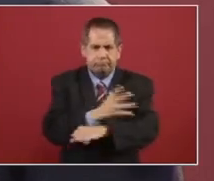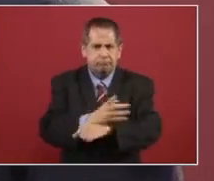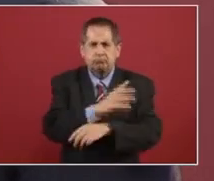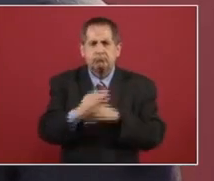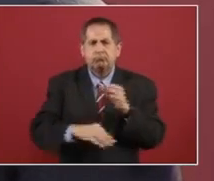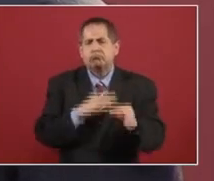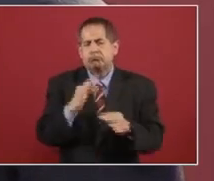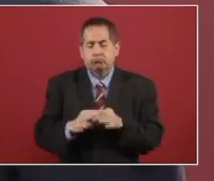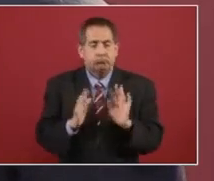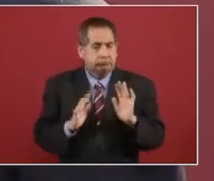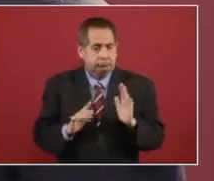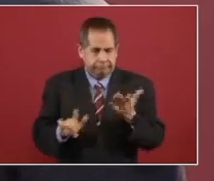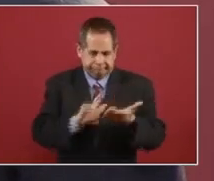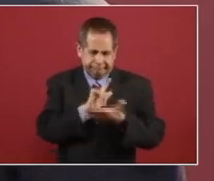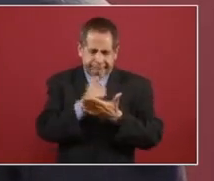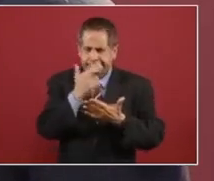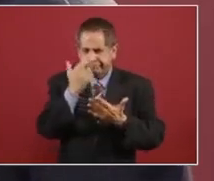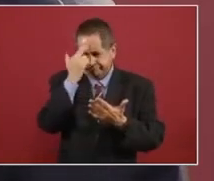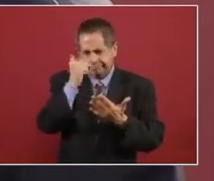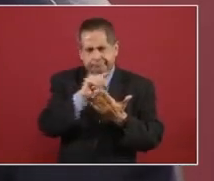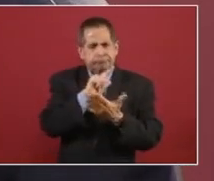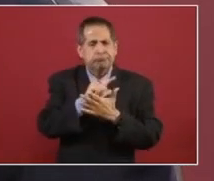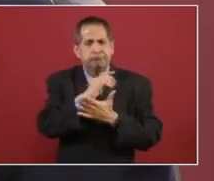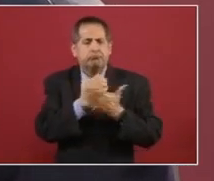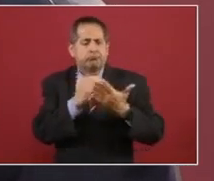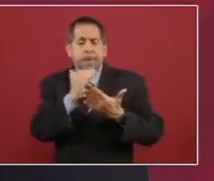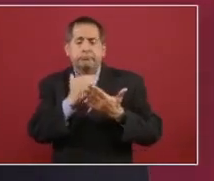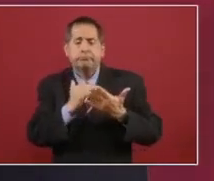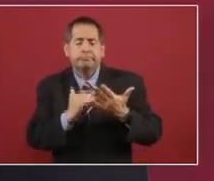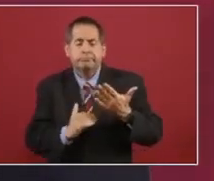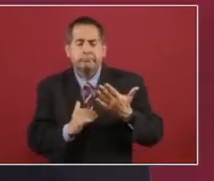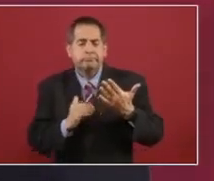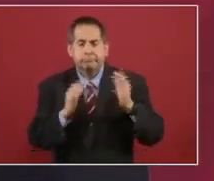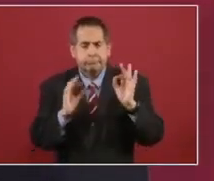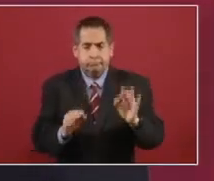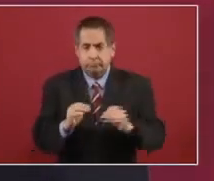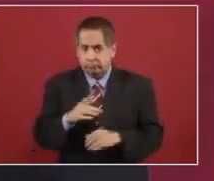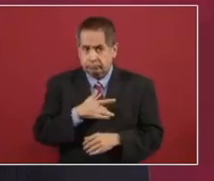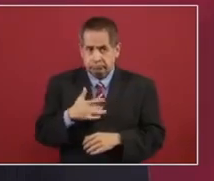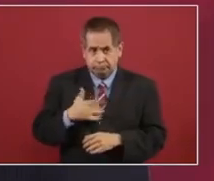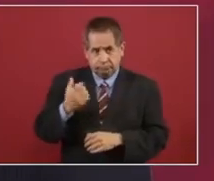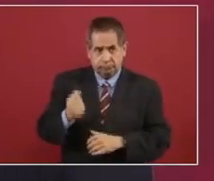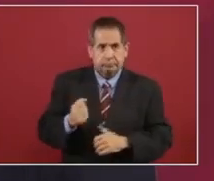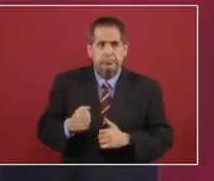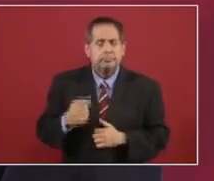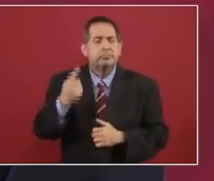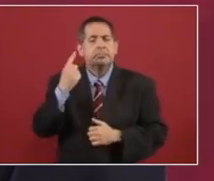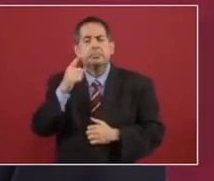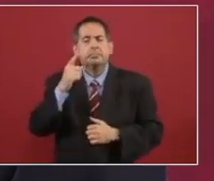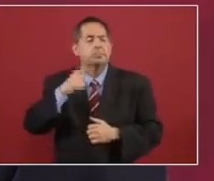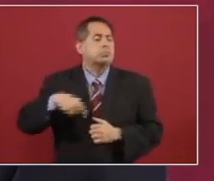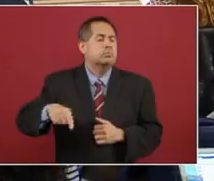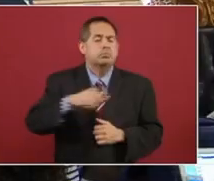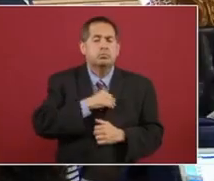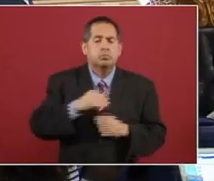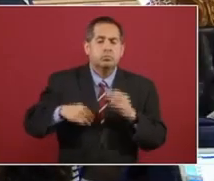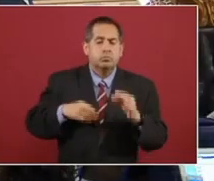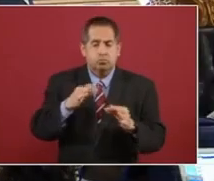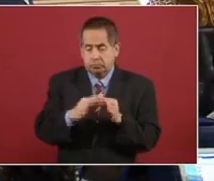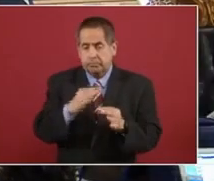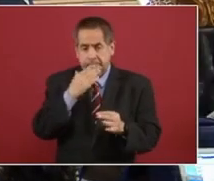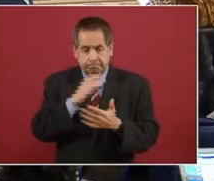el procedimiento legal, que debe de ser estricto para que no haya incumplimiento